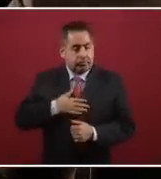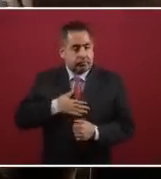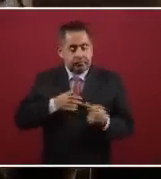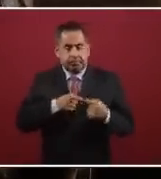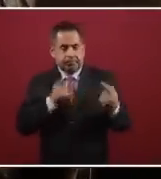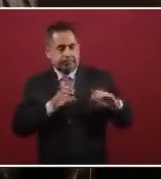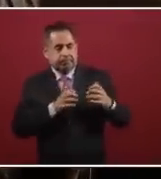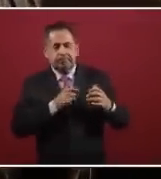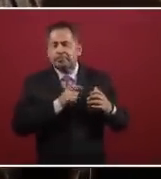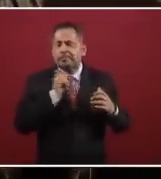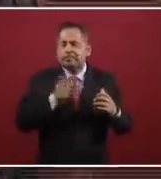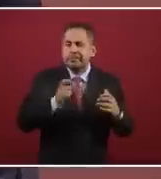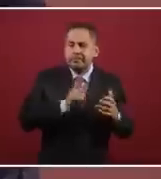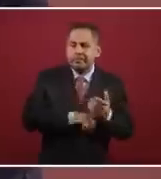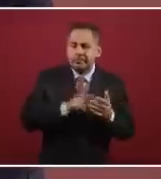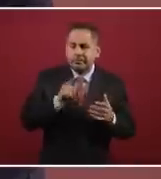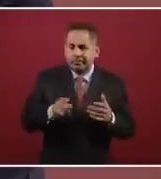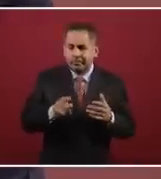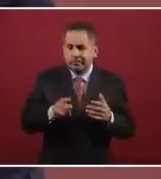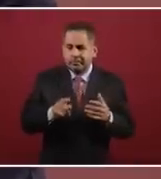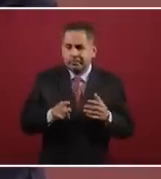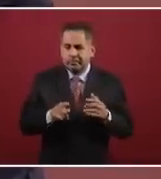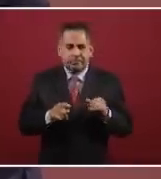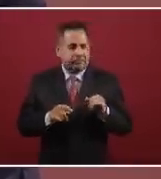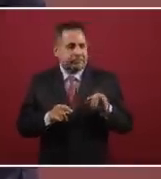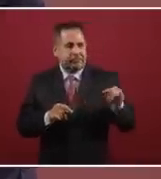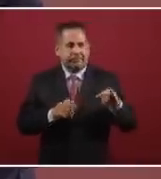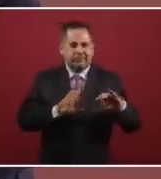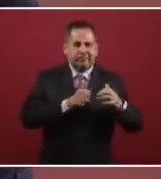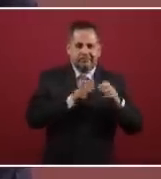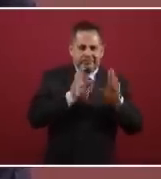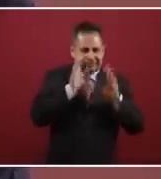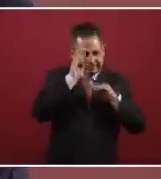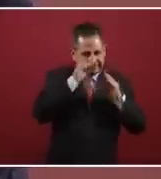adversarios, incluso de la izquierda conservadora,